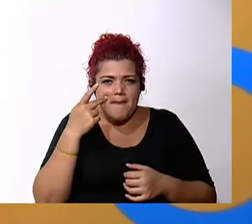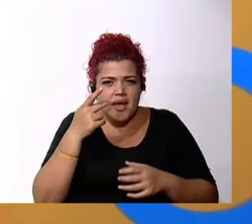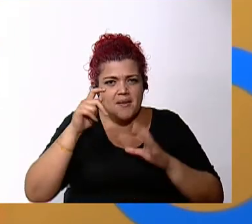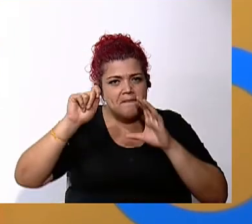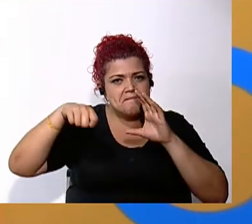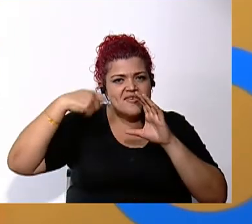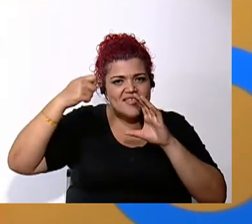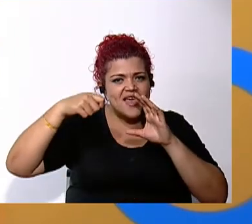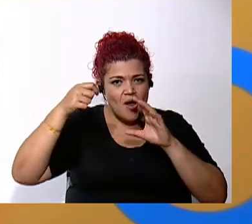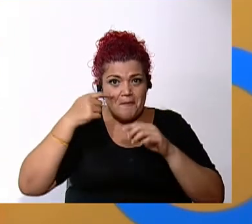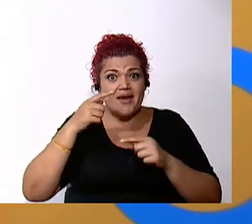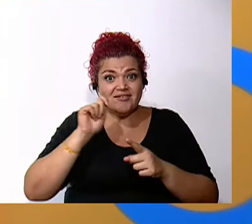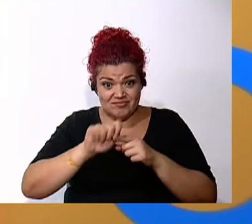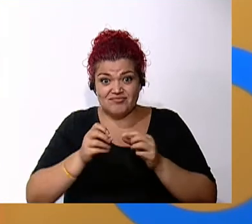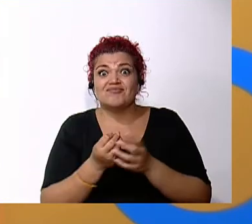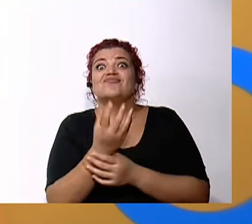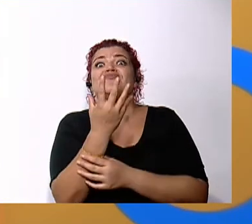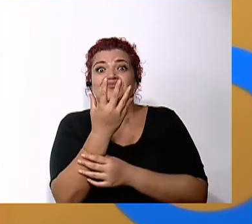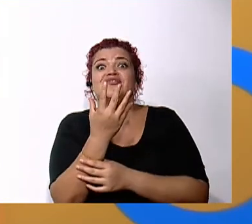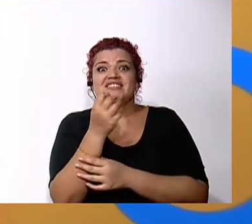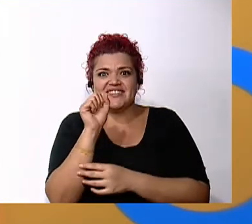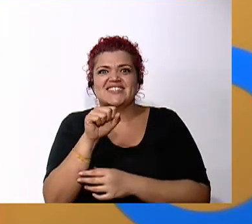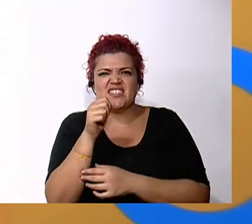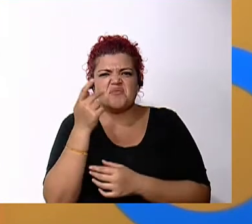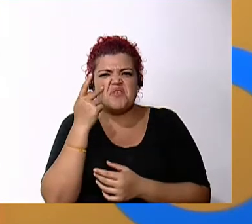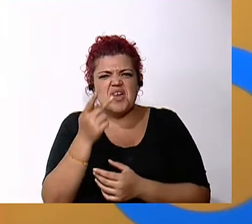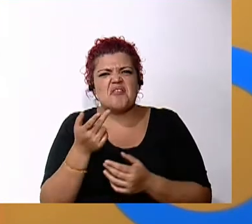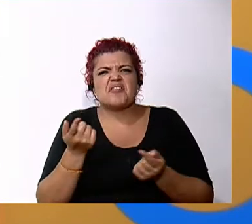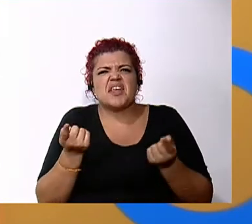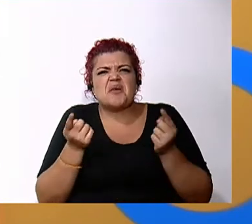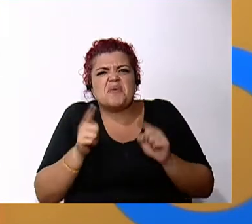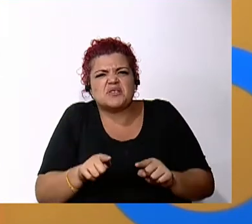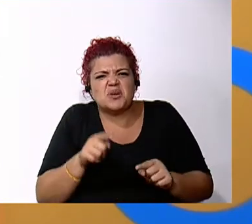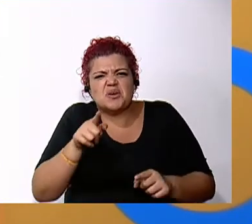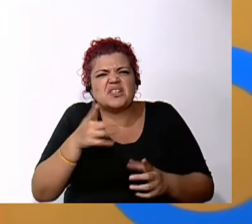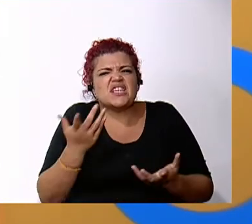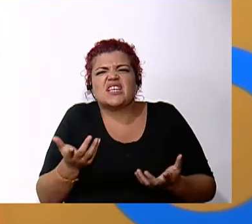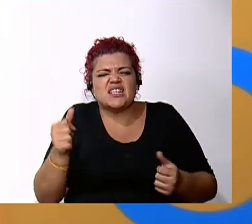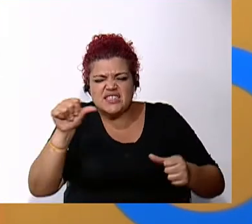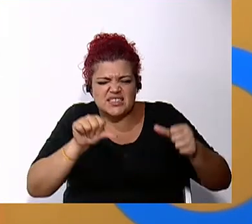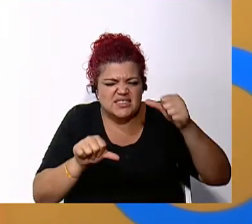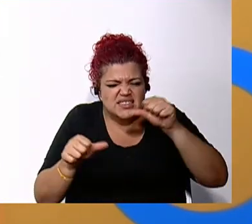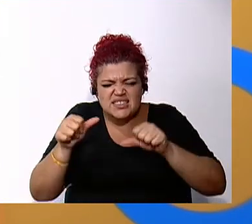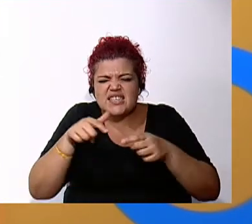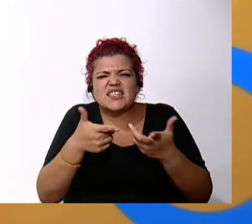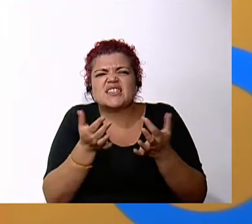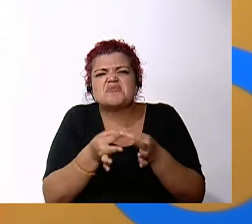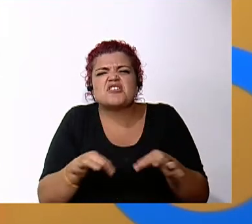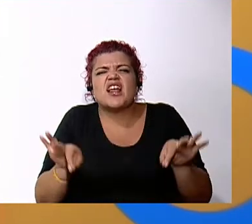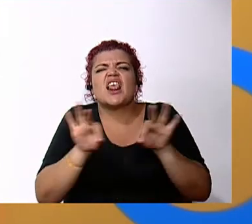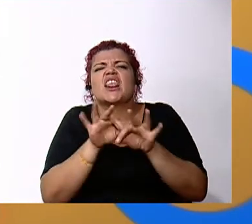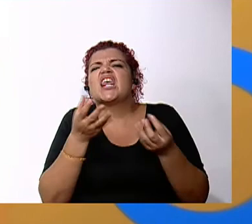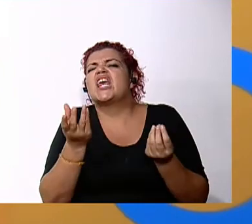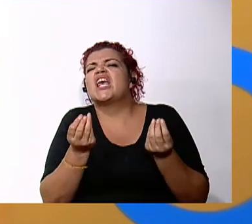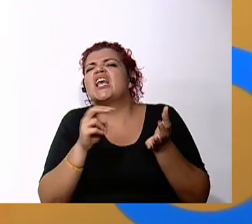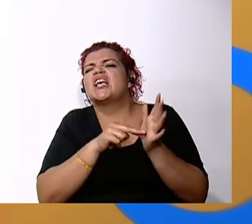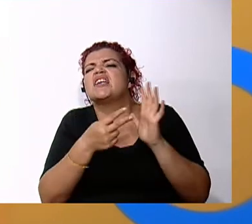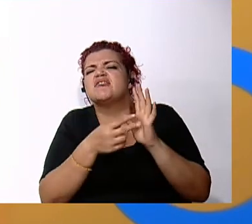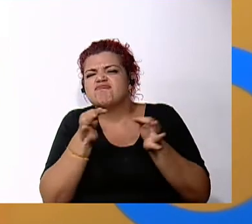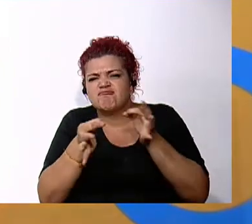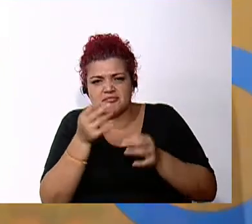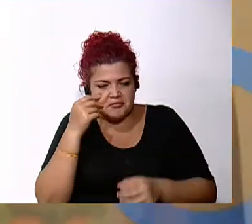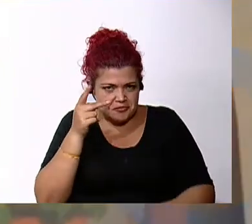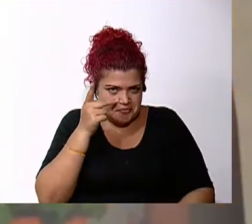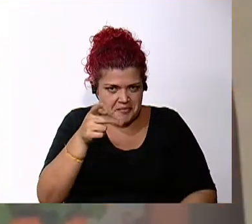encendida, veámoslo a ver qué es lo que nos quiere decir este experimento? ¿Cuál es esa importancia? Pongamos bastante